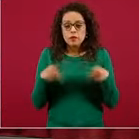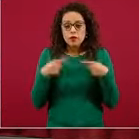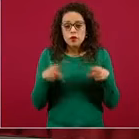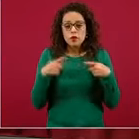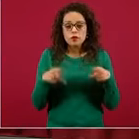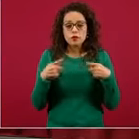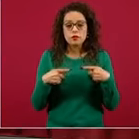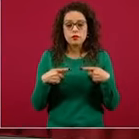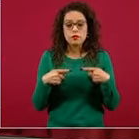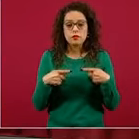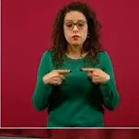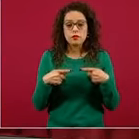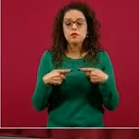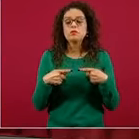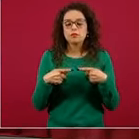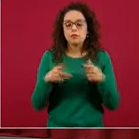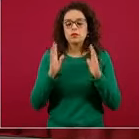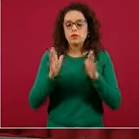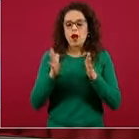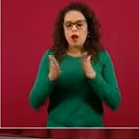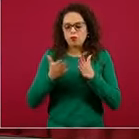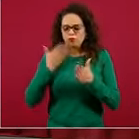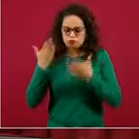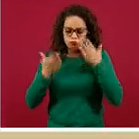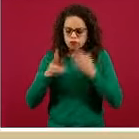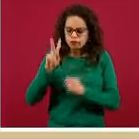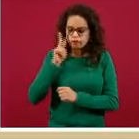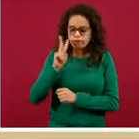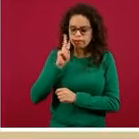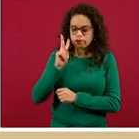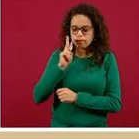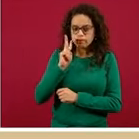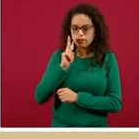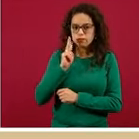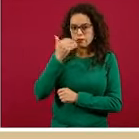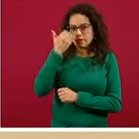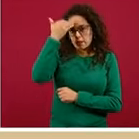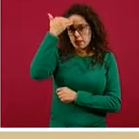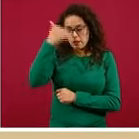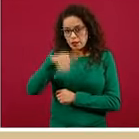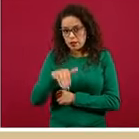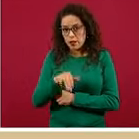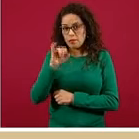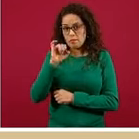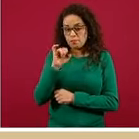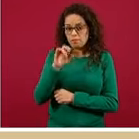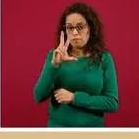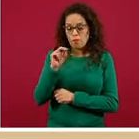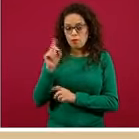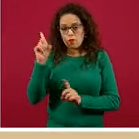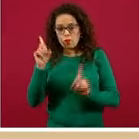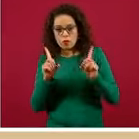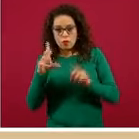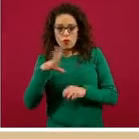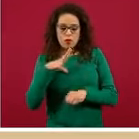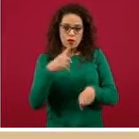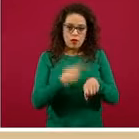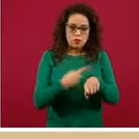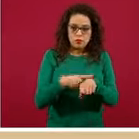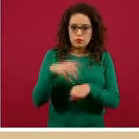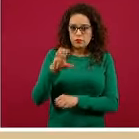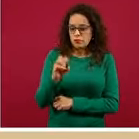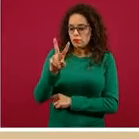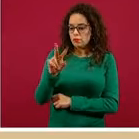sido estudiadas como potenciales casos, nosotros le decimos sospechosos, de